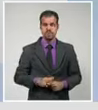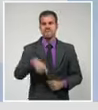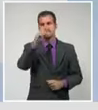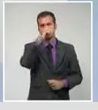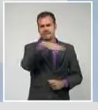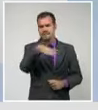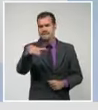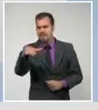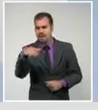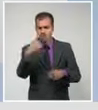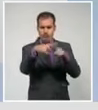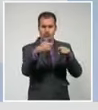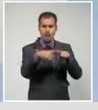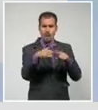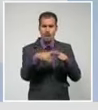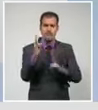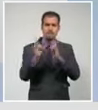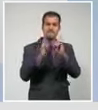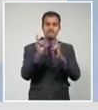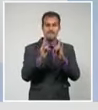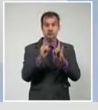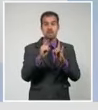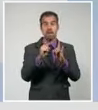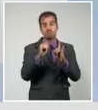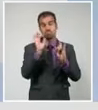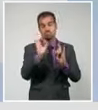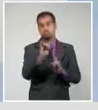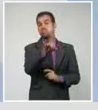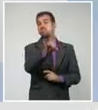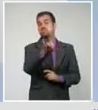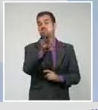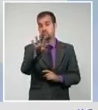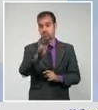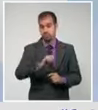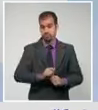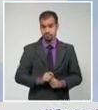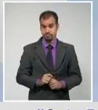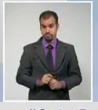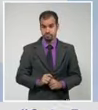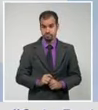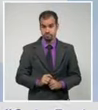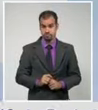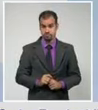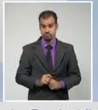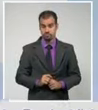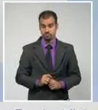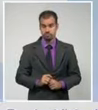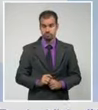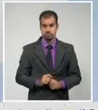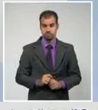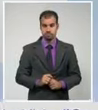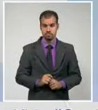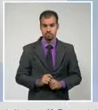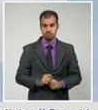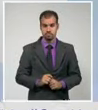pediátricas, 18 y menos años de edad, 94, es el